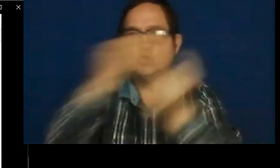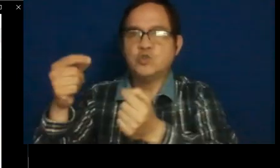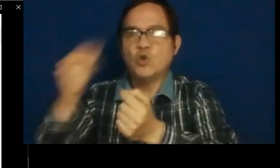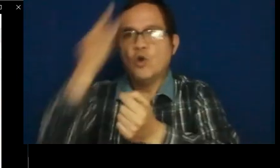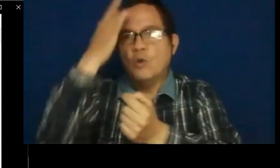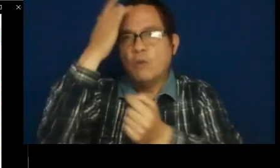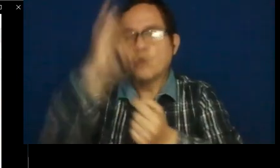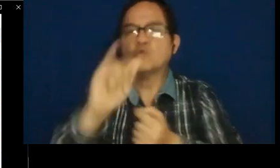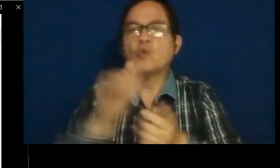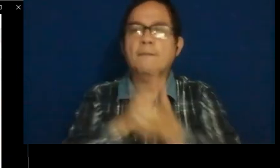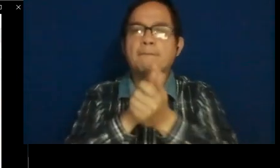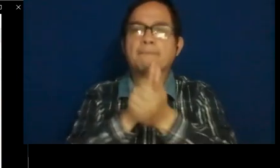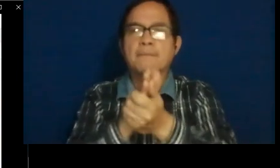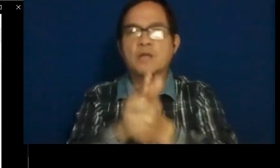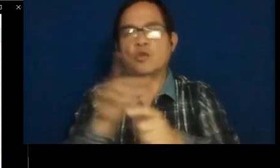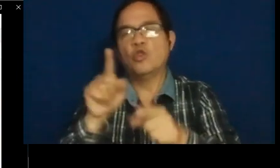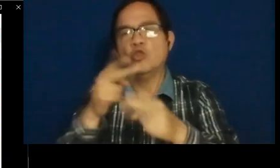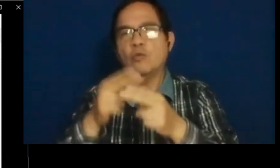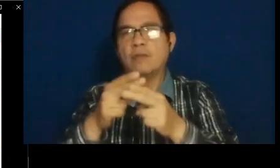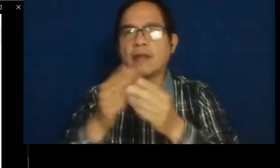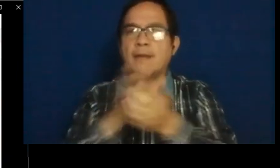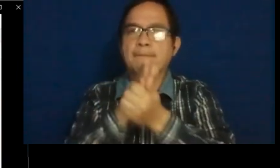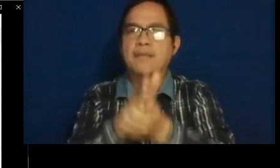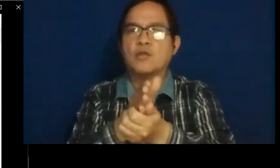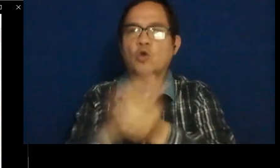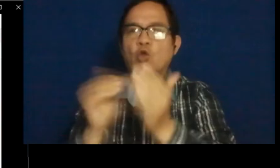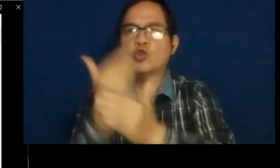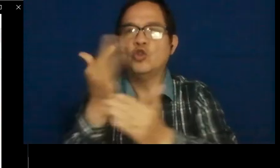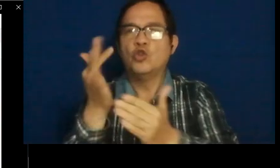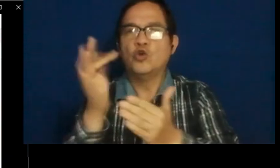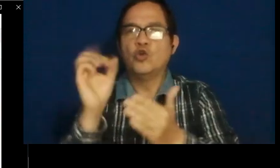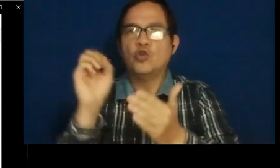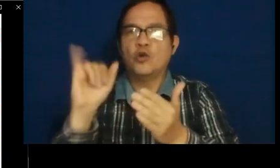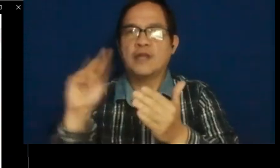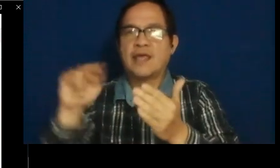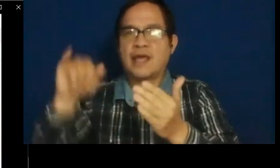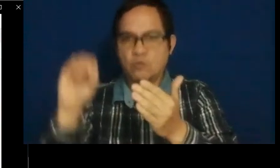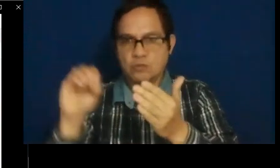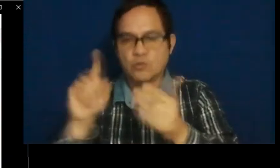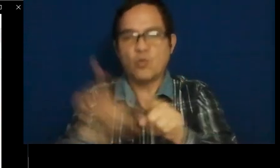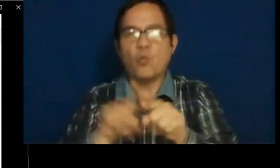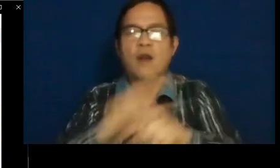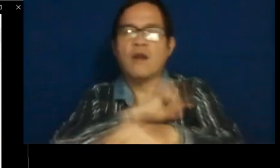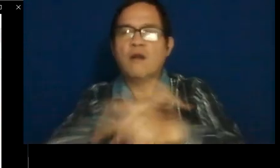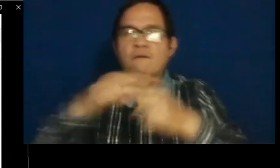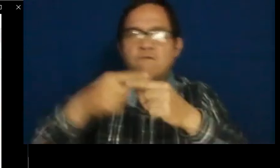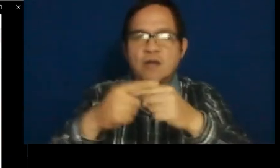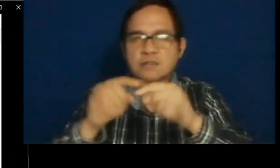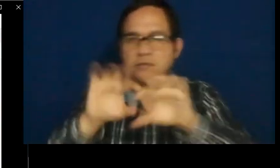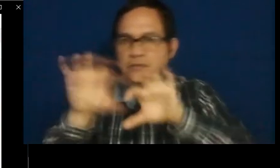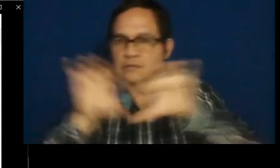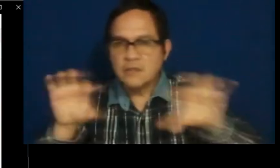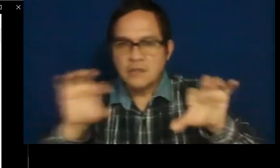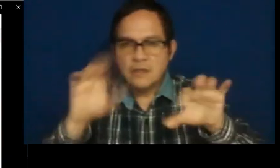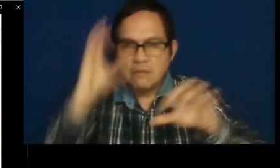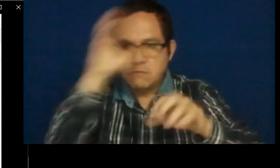método característico que se llama el método newtoniano, donde nosotros vamos a trabajar las fuerzas, vamos a descomponerlas y vamos a hacer un análisis en aras